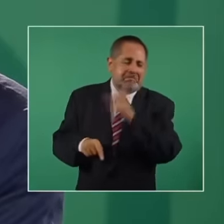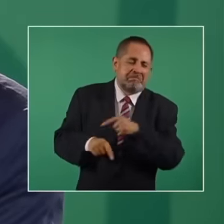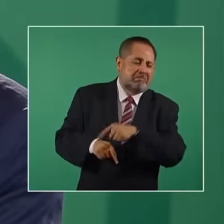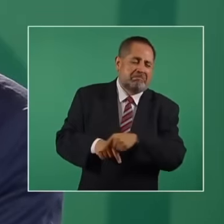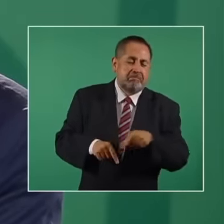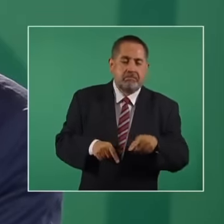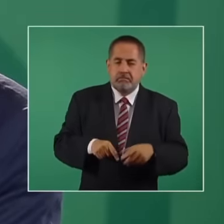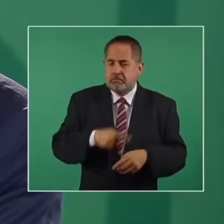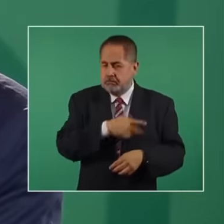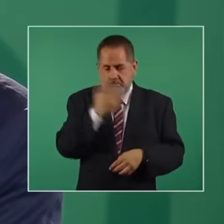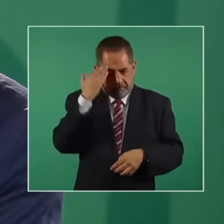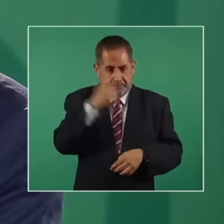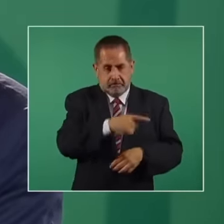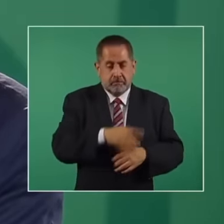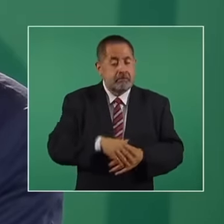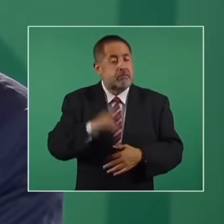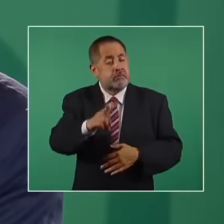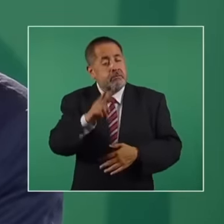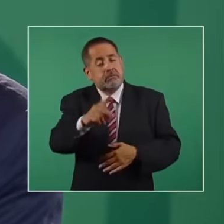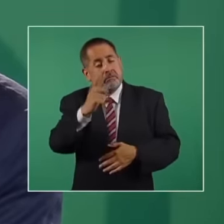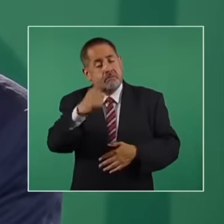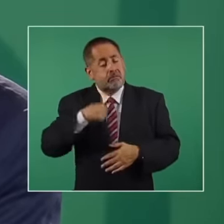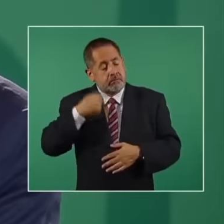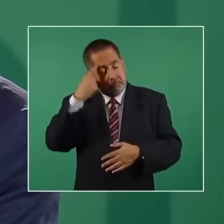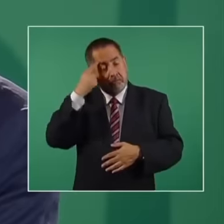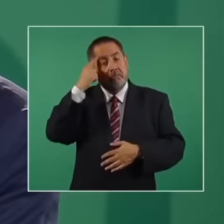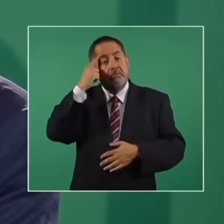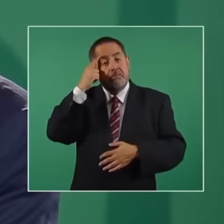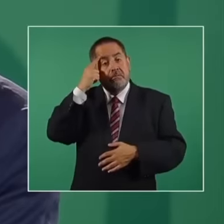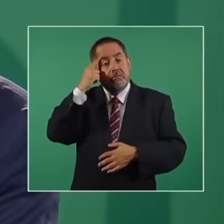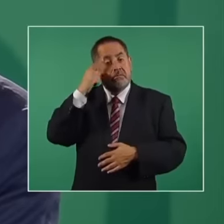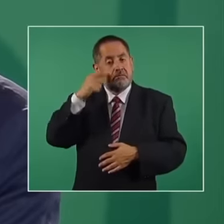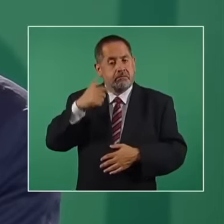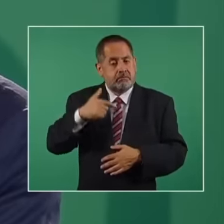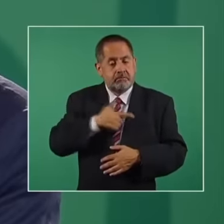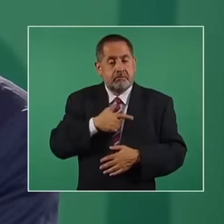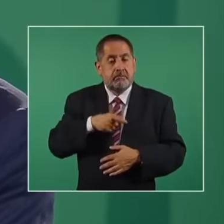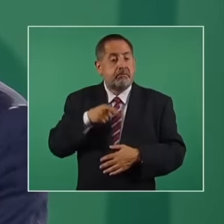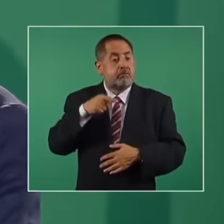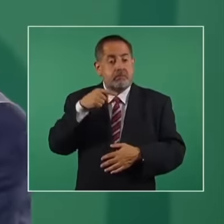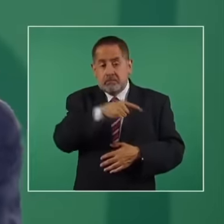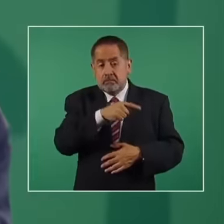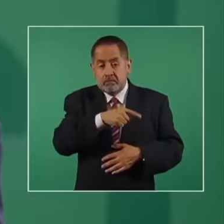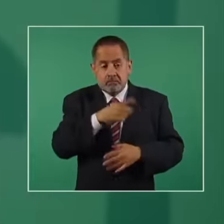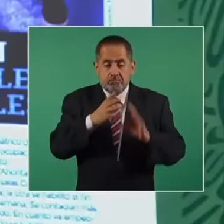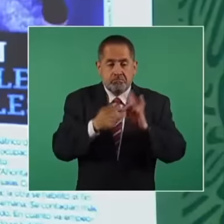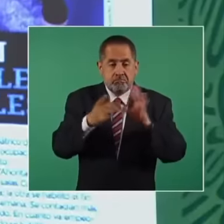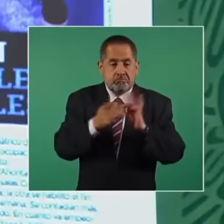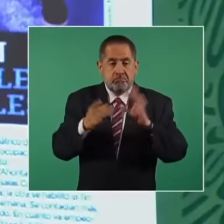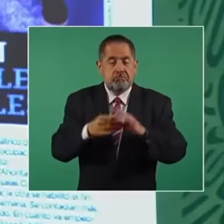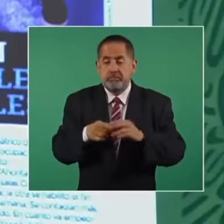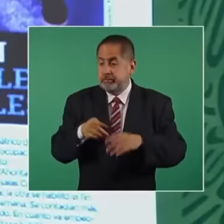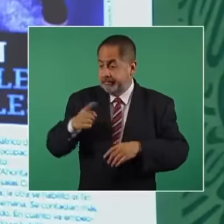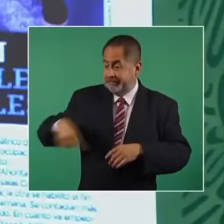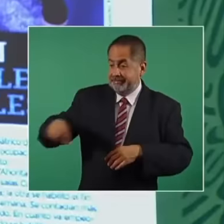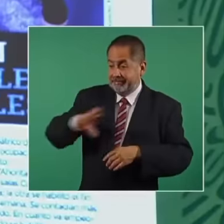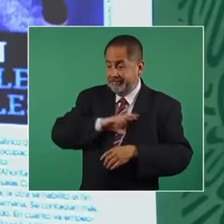importaba. Me dio un gusto cuando me enteré que no habían privatizado,